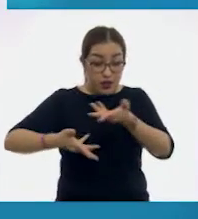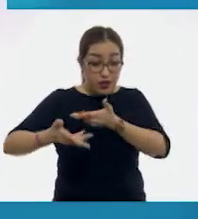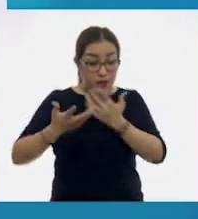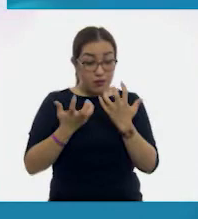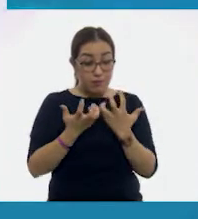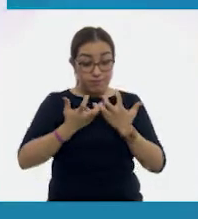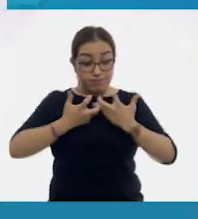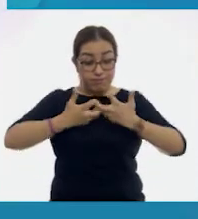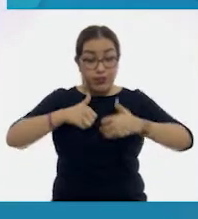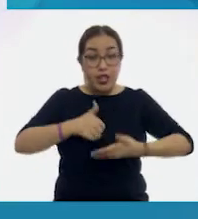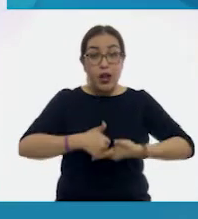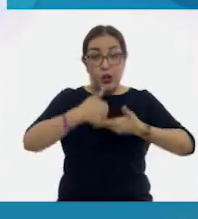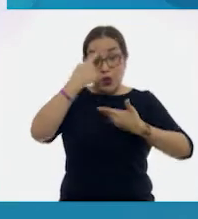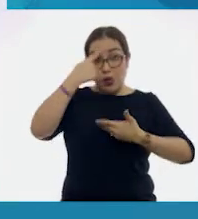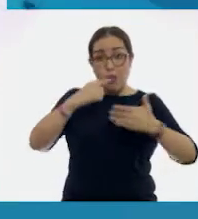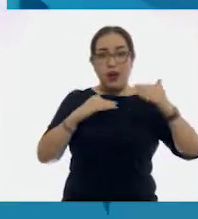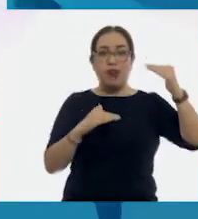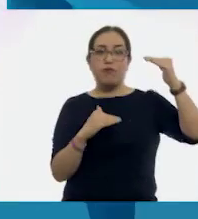a mantener el equilibrio.